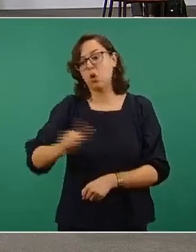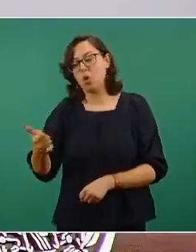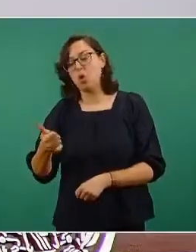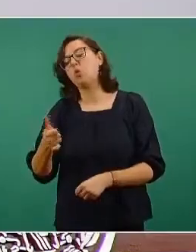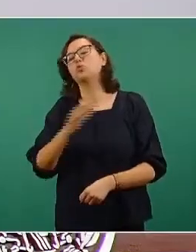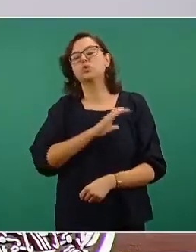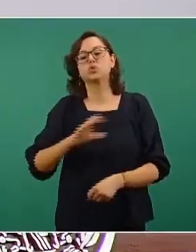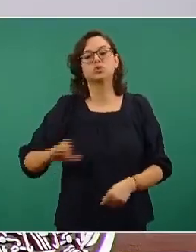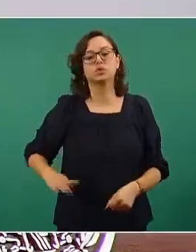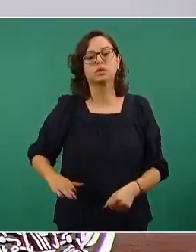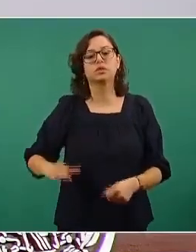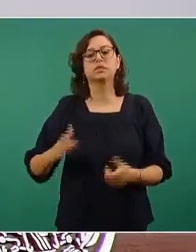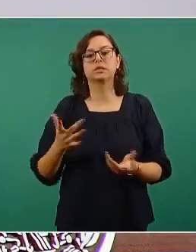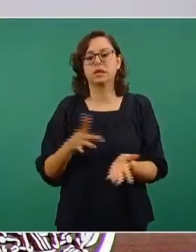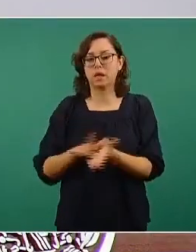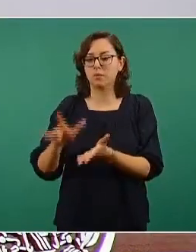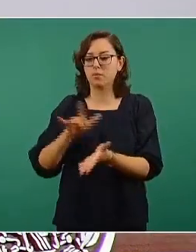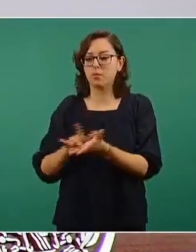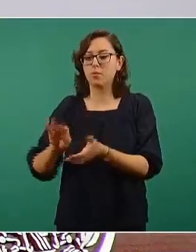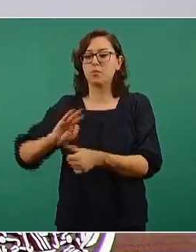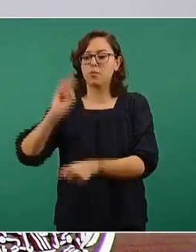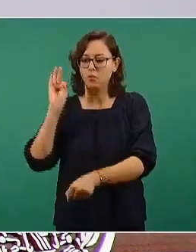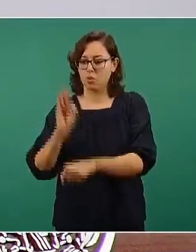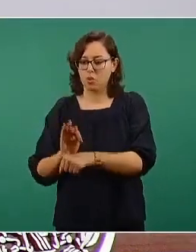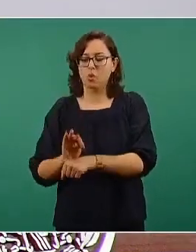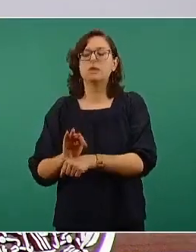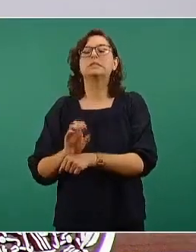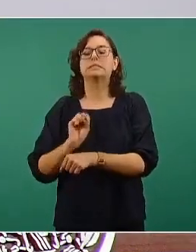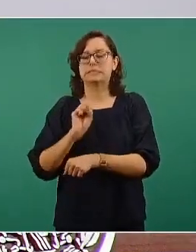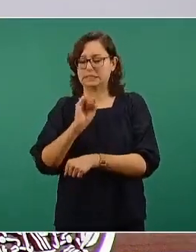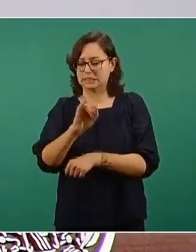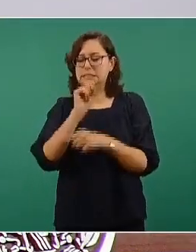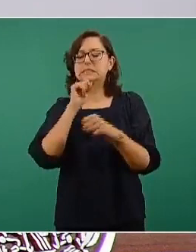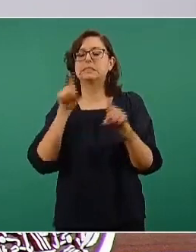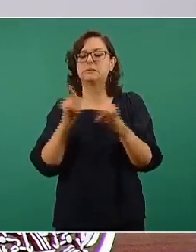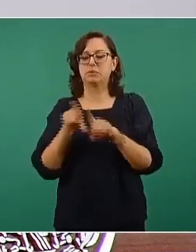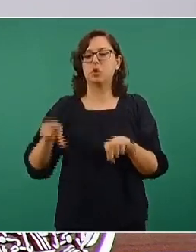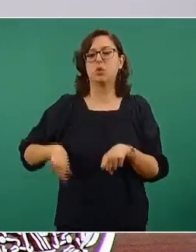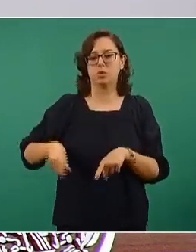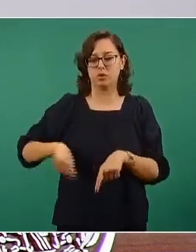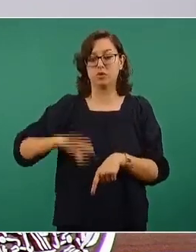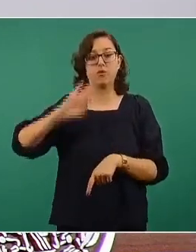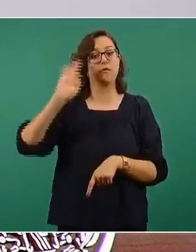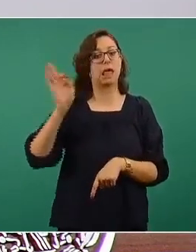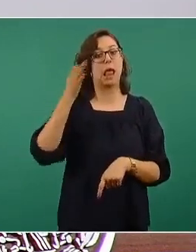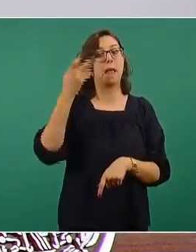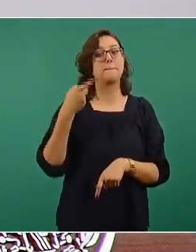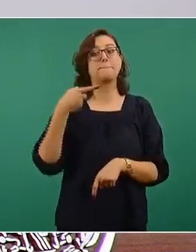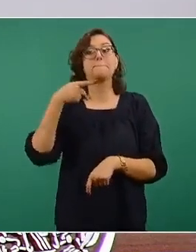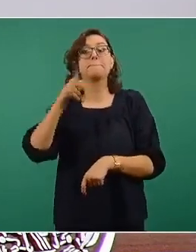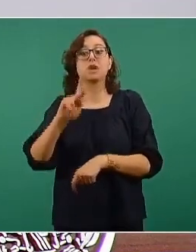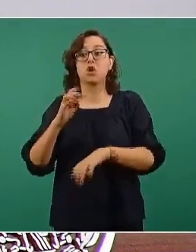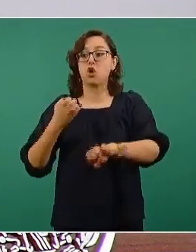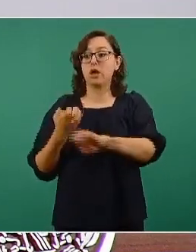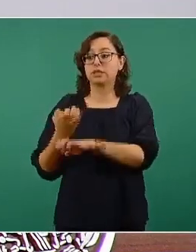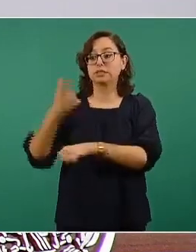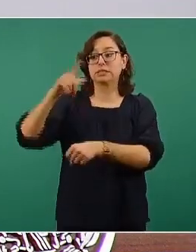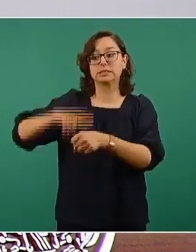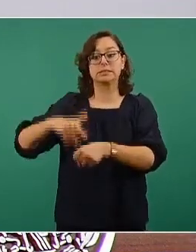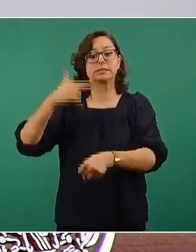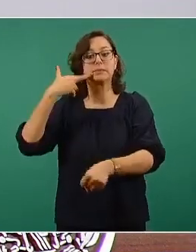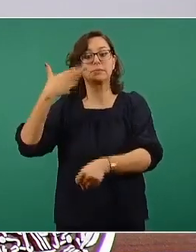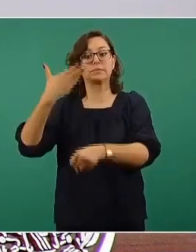cargos reciben el apoyo en coordinación con el Gobierno de México, de las autoridades estatales, en coordinación con